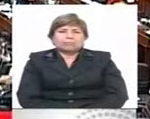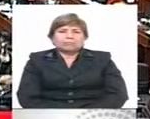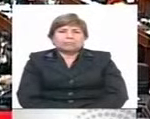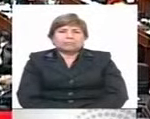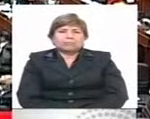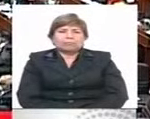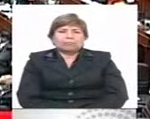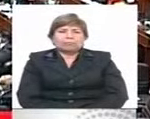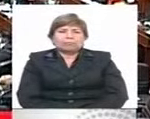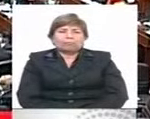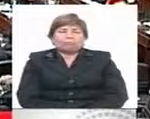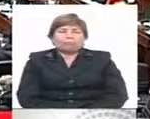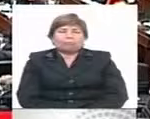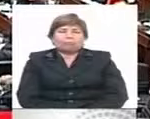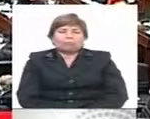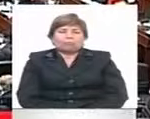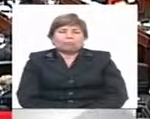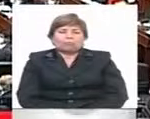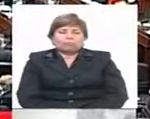Bien.